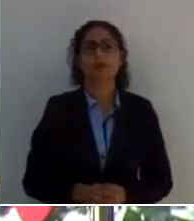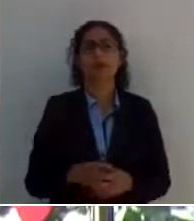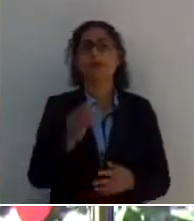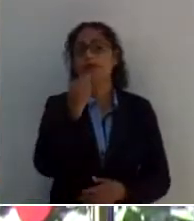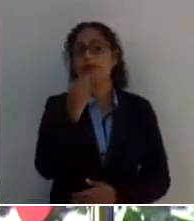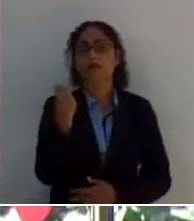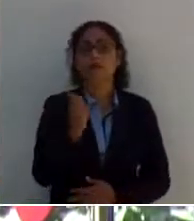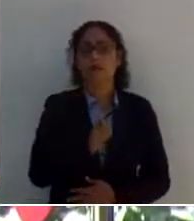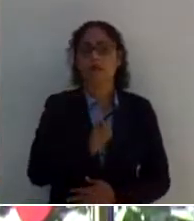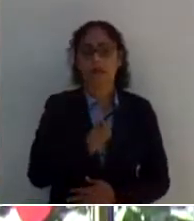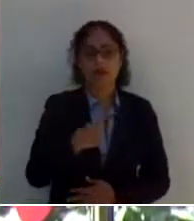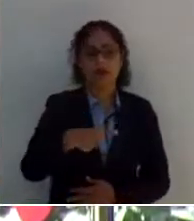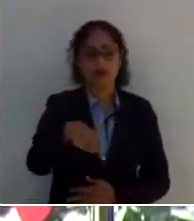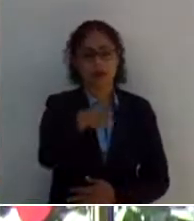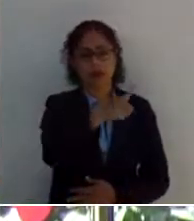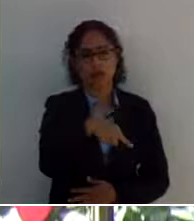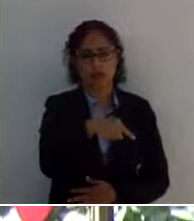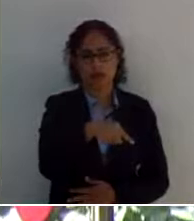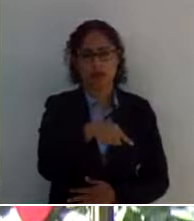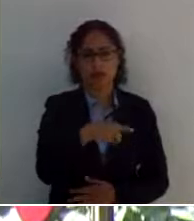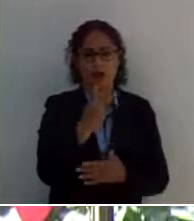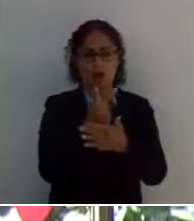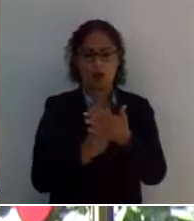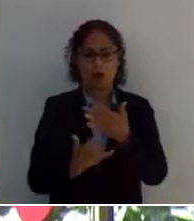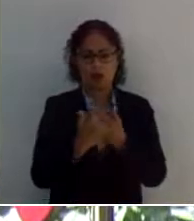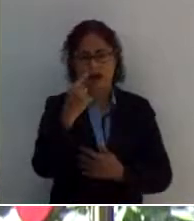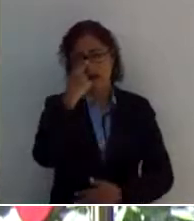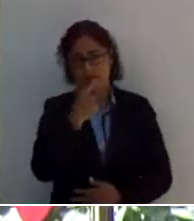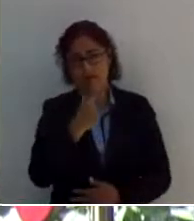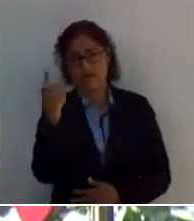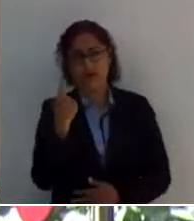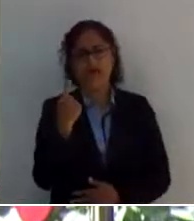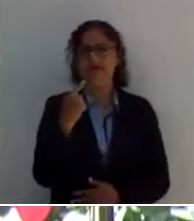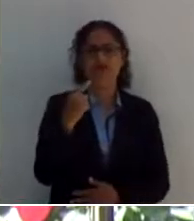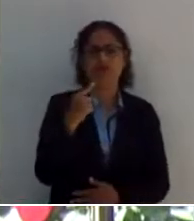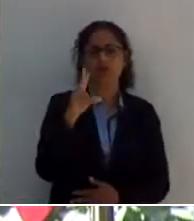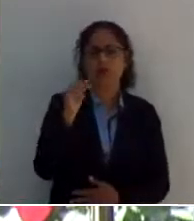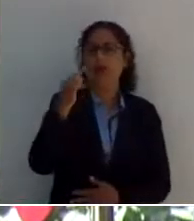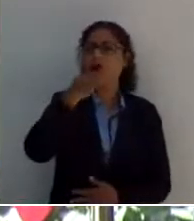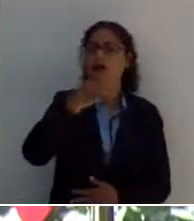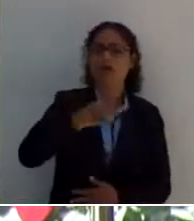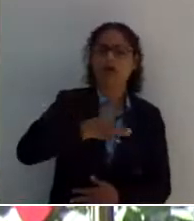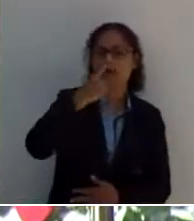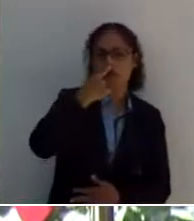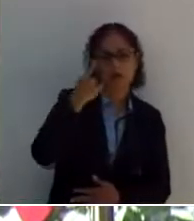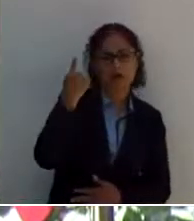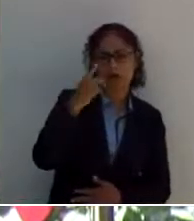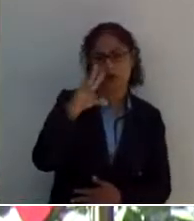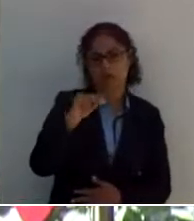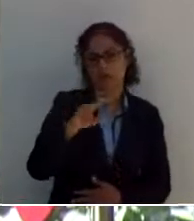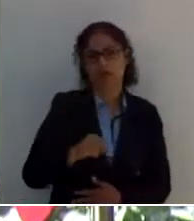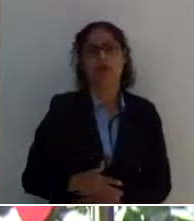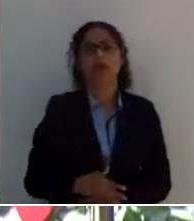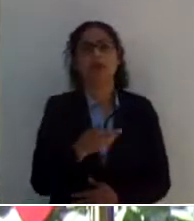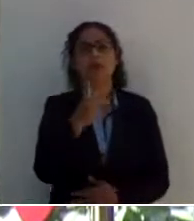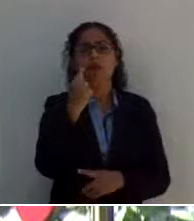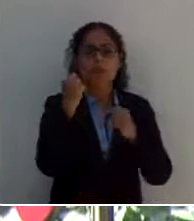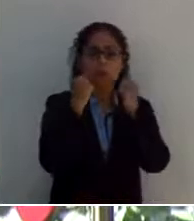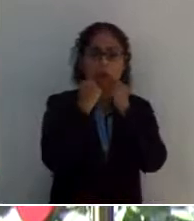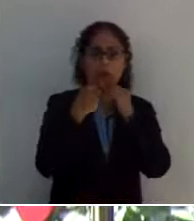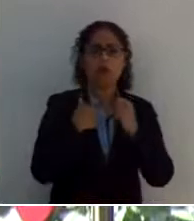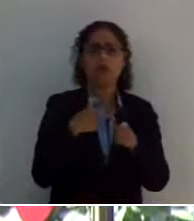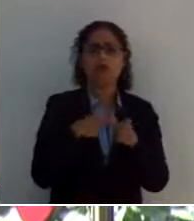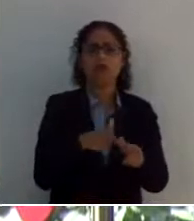Aunque miren ustedes, no todo el trayecto ha sido fácil y nadie dijo que lo sería. Aún así, hemos decidido seguir